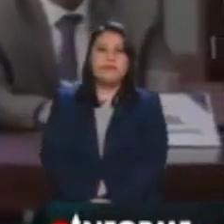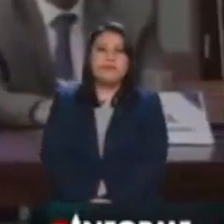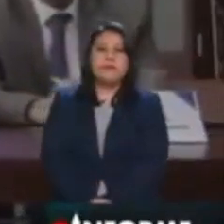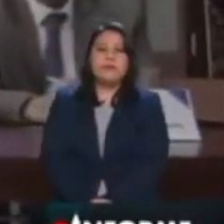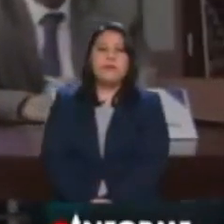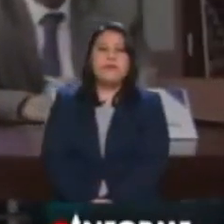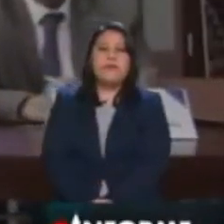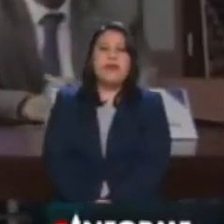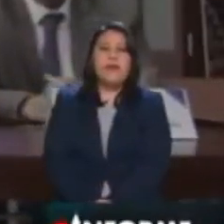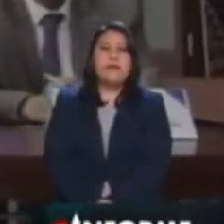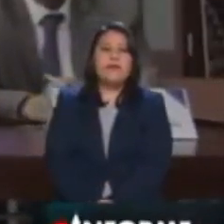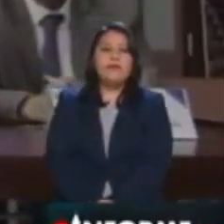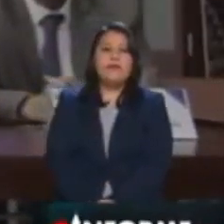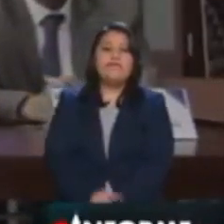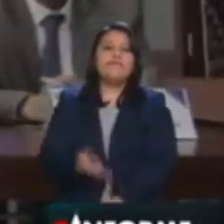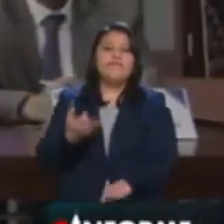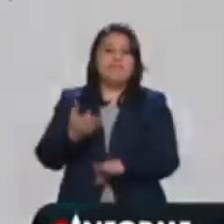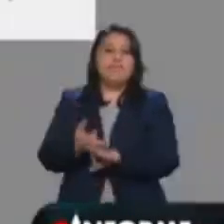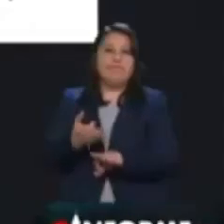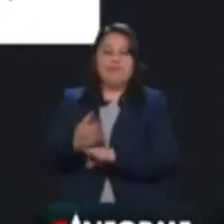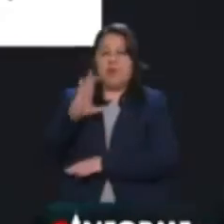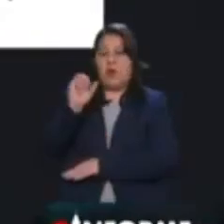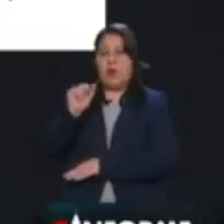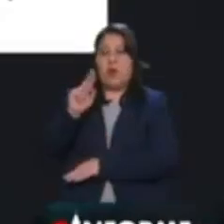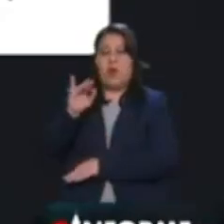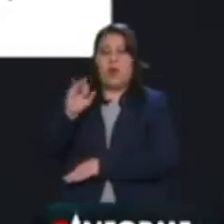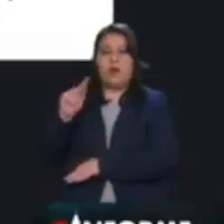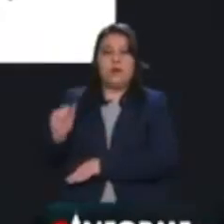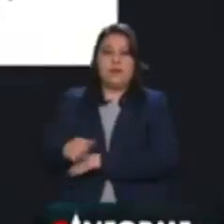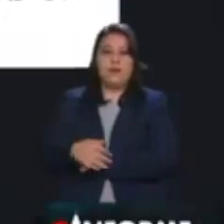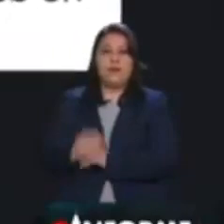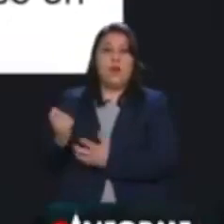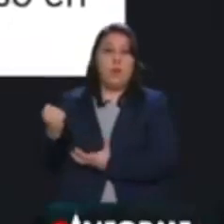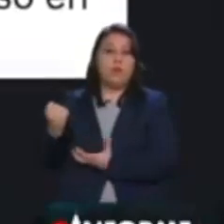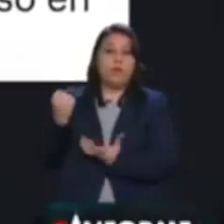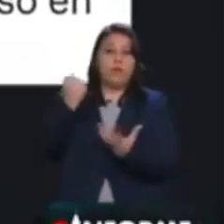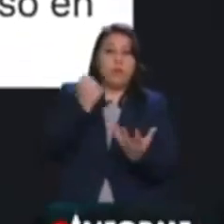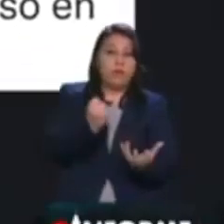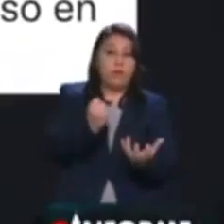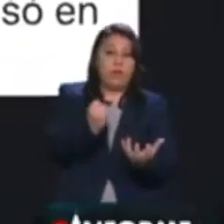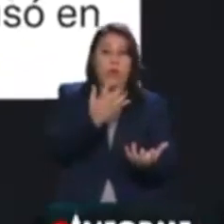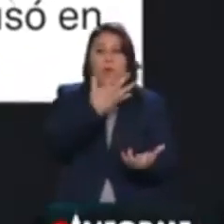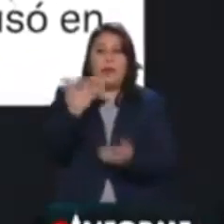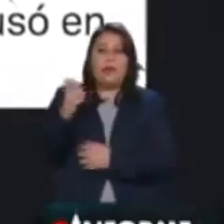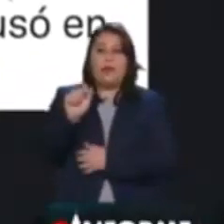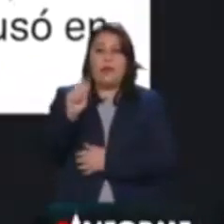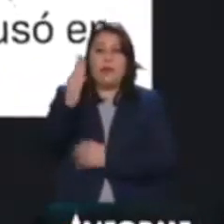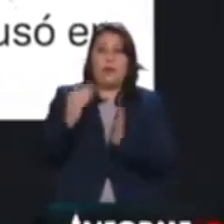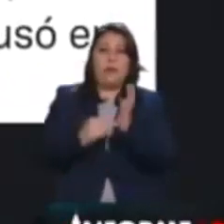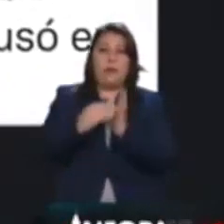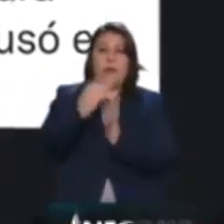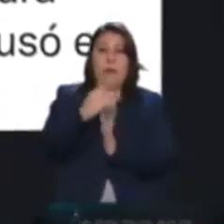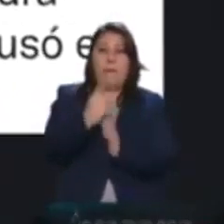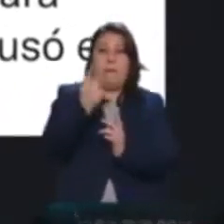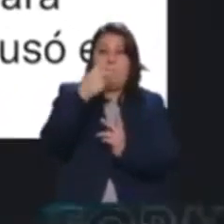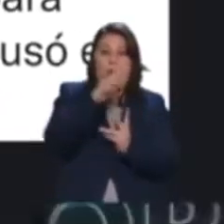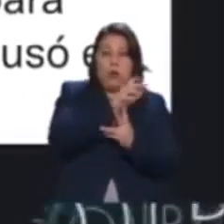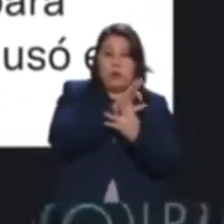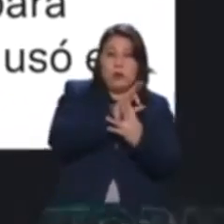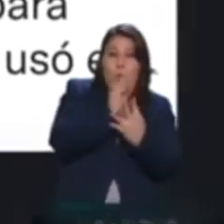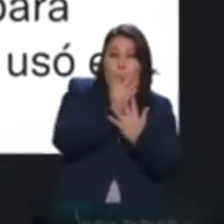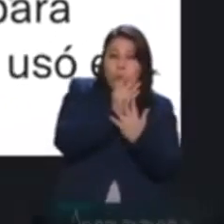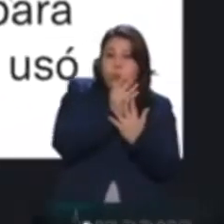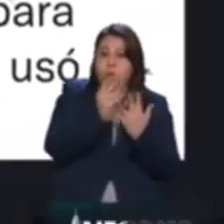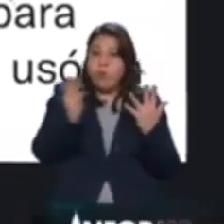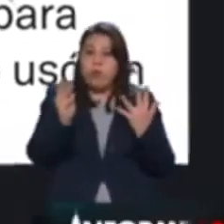El Foro Consultivo Científico y Tecnológico recibió 571 millones de pesos, pero de estos, solo 100 millones fueron utilizados